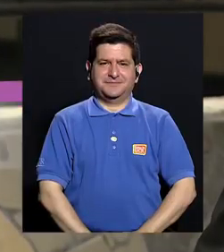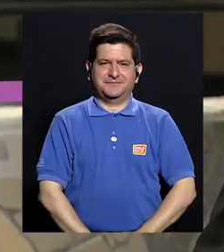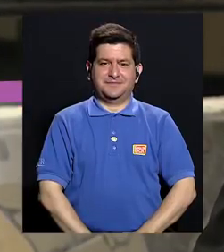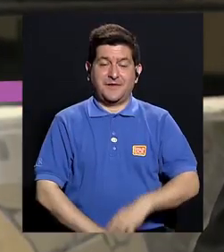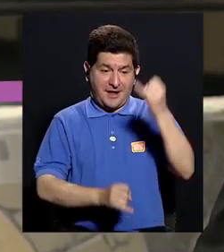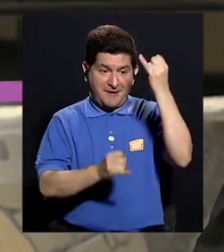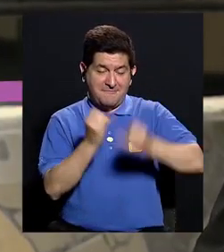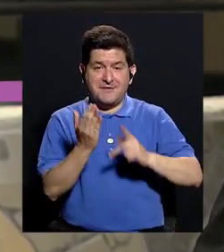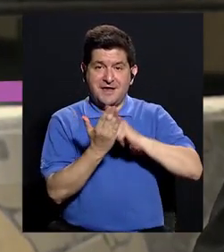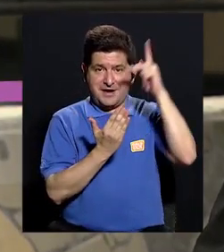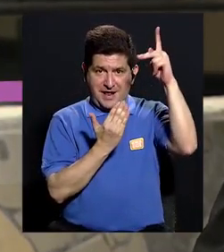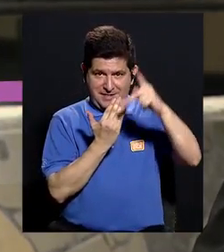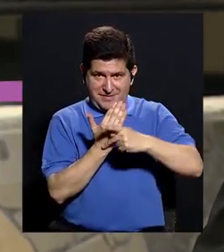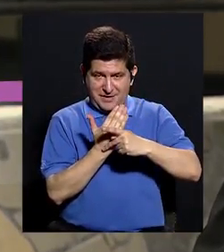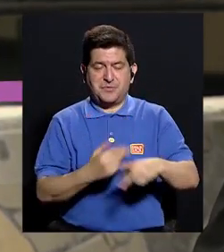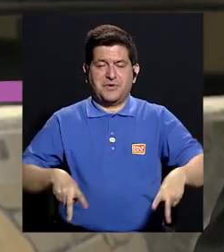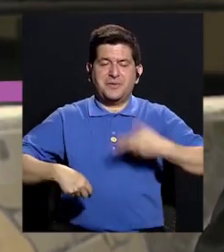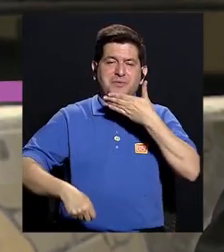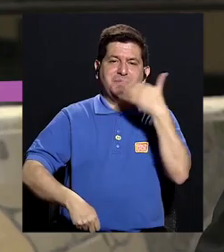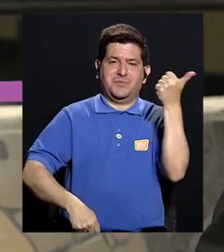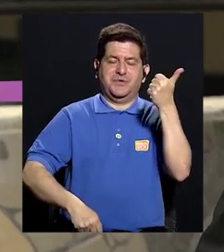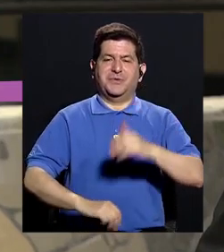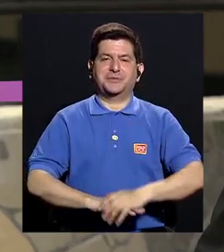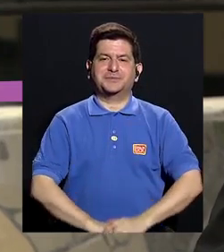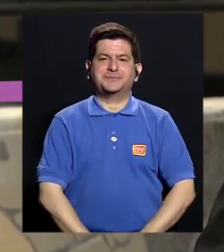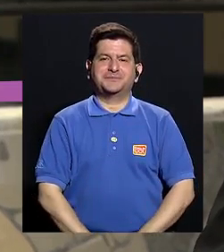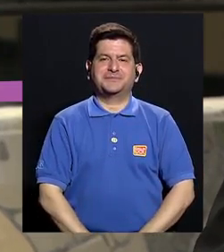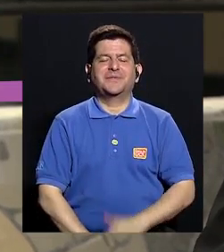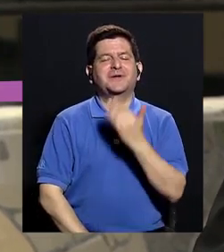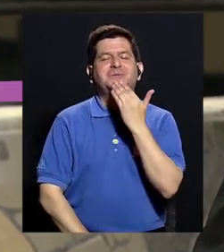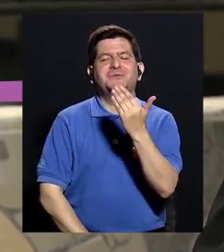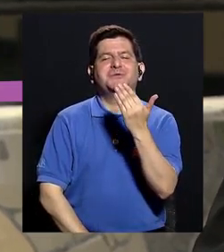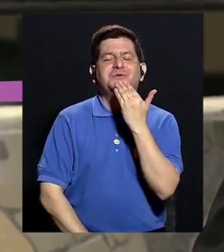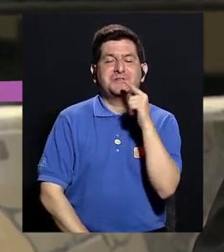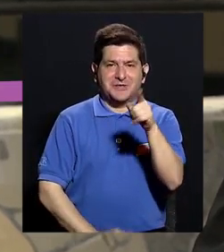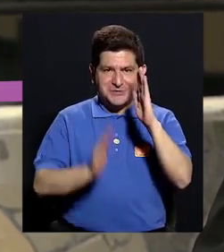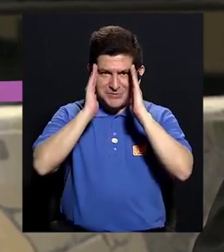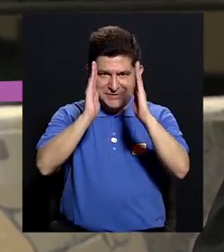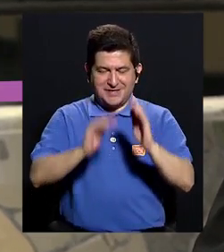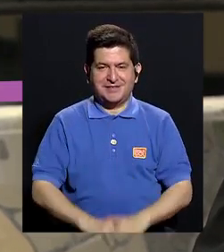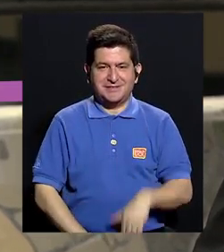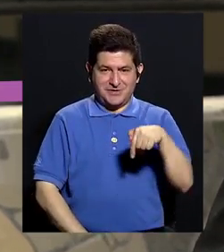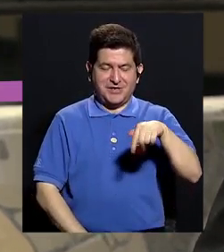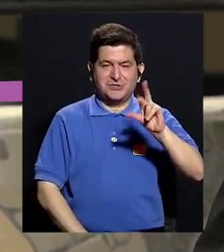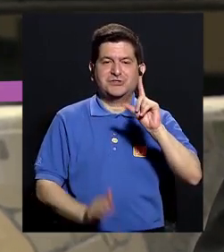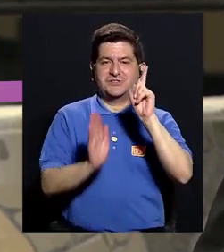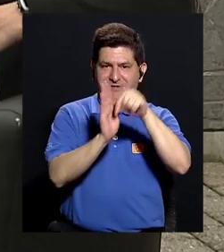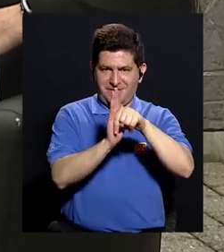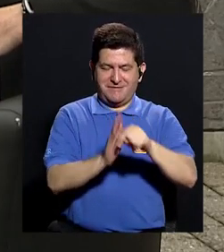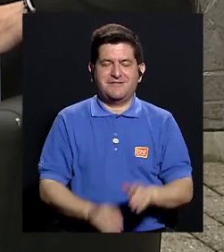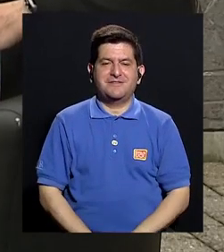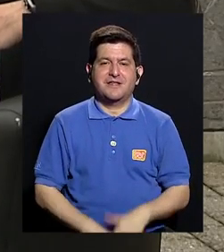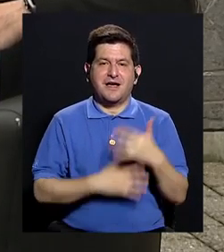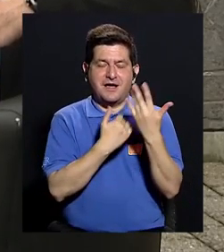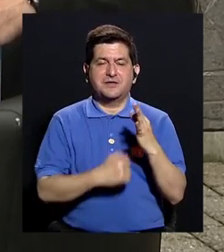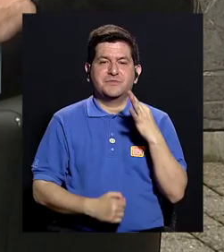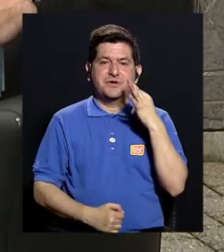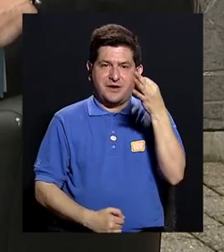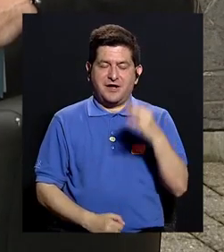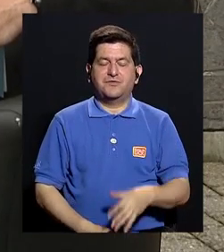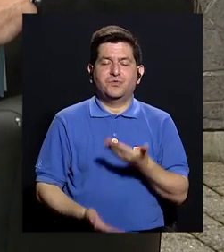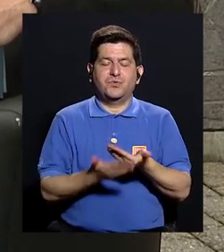llegamos al final de un capítulo más de vivir mejor muchas gracias por su atención en esta media hora los esperamos